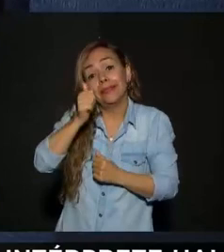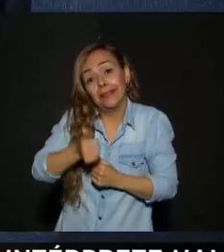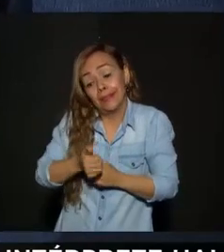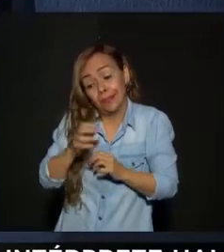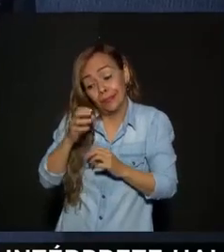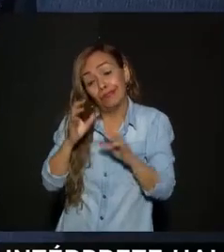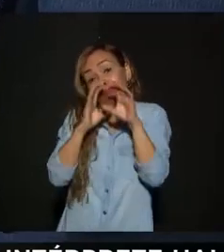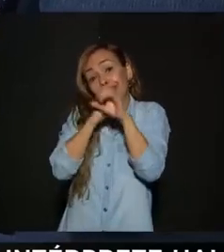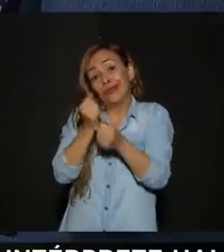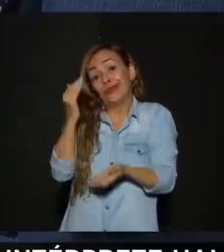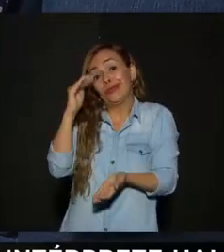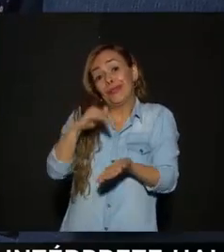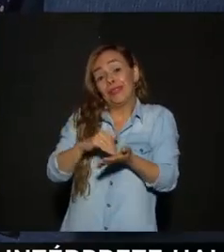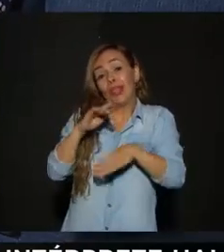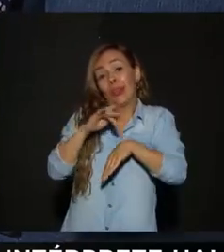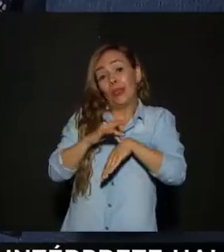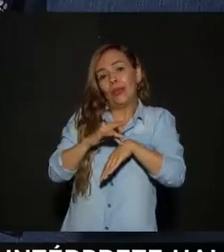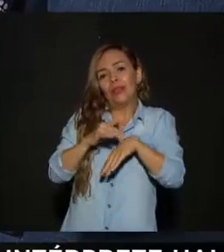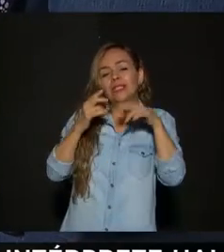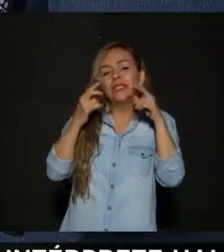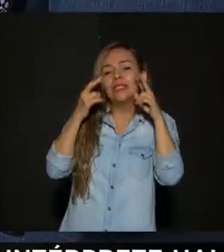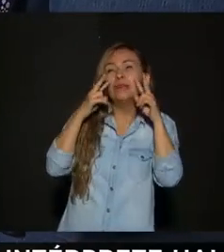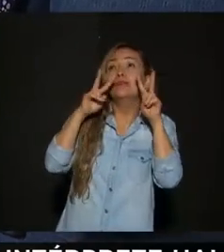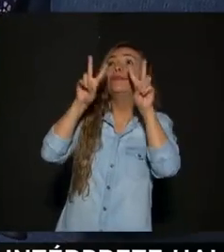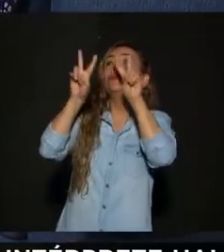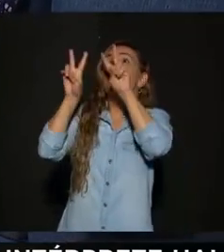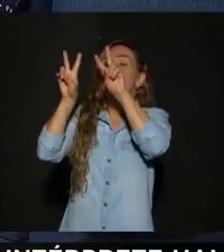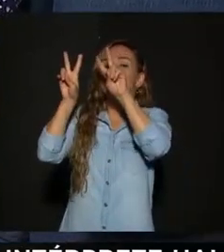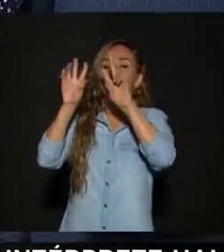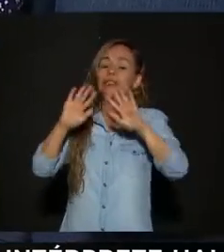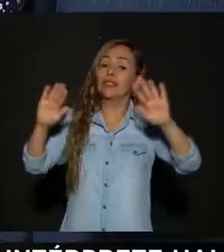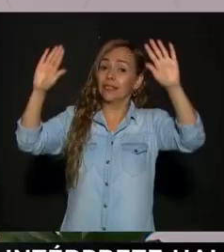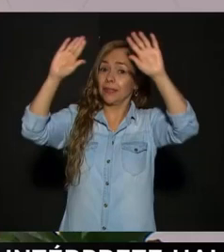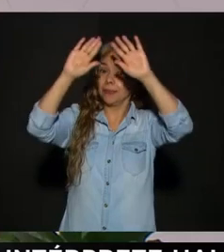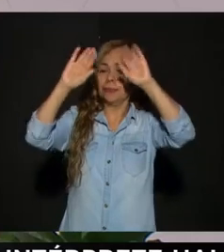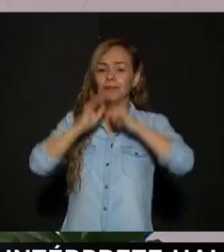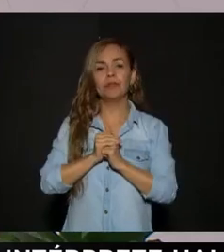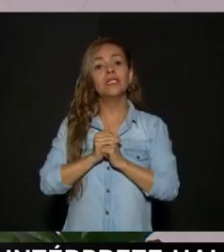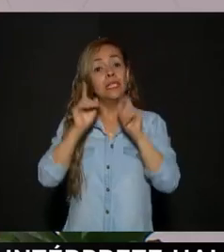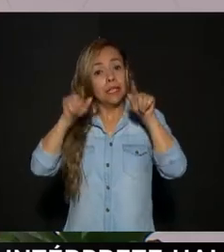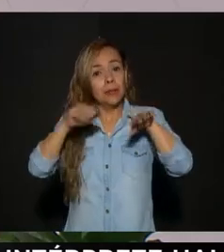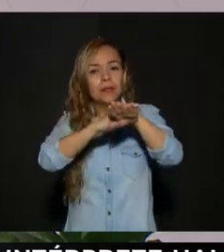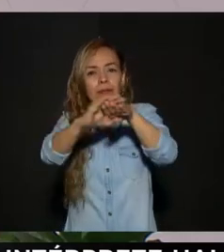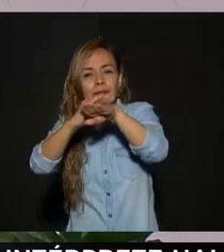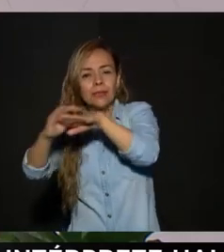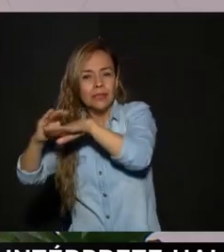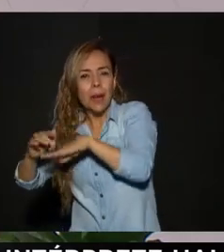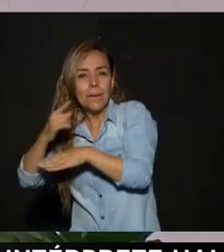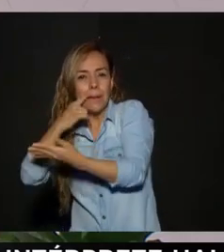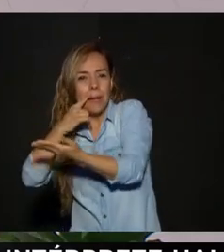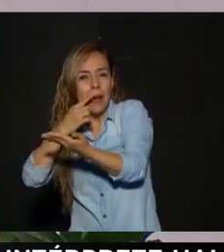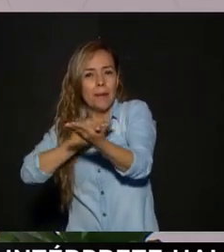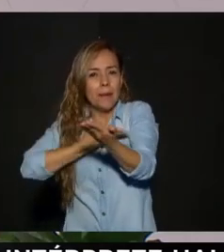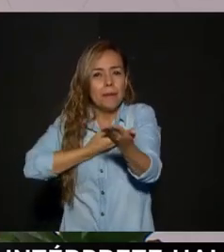como esperando y levantar nuestras miradas hacia el cielo. Así es, y la invitación también es para los padres de familia y para los